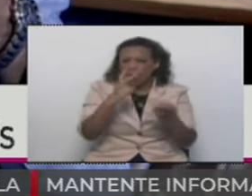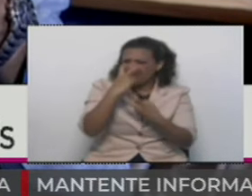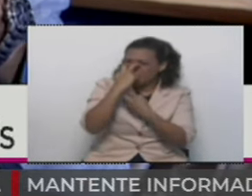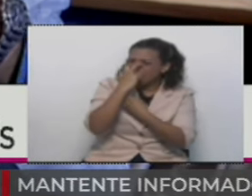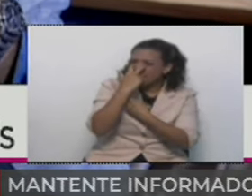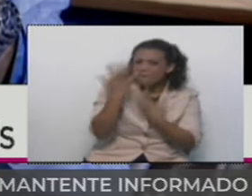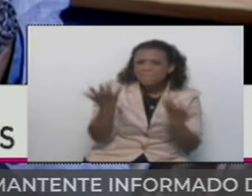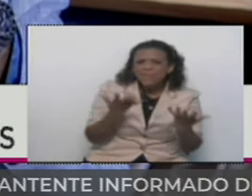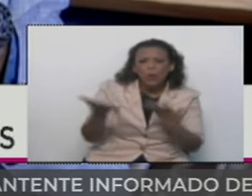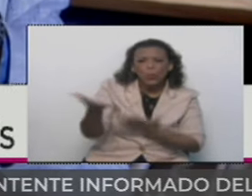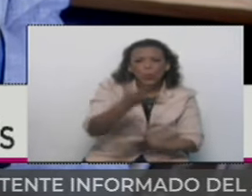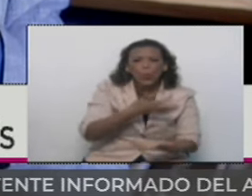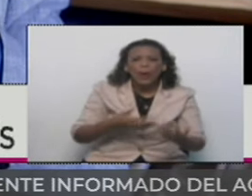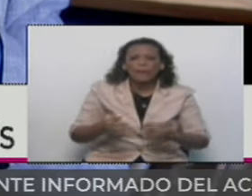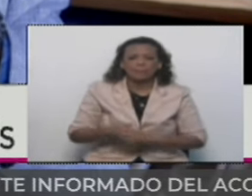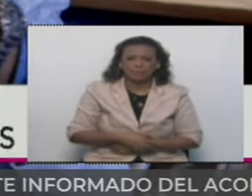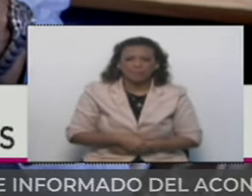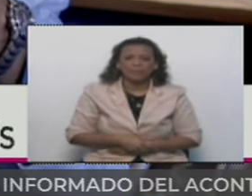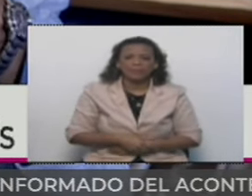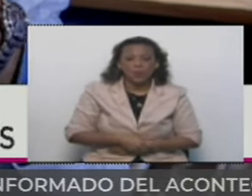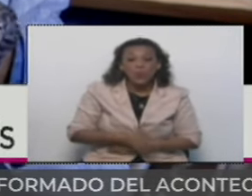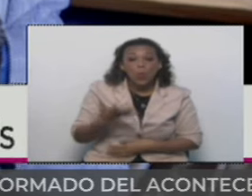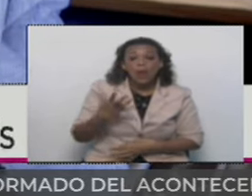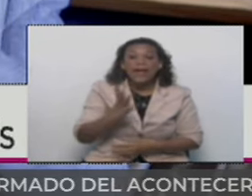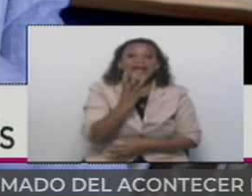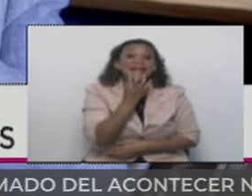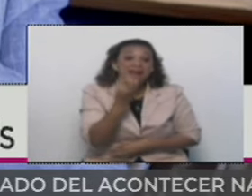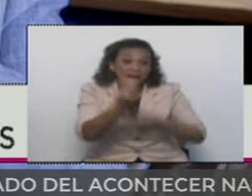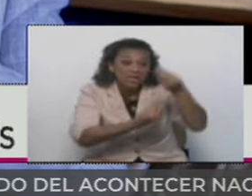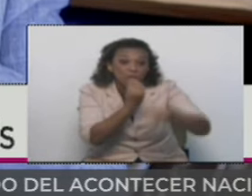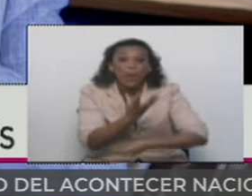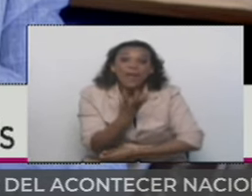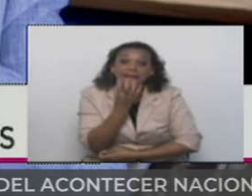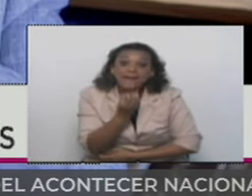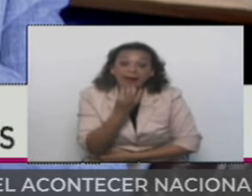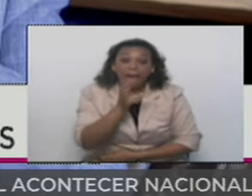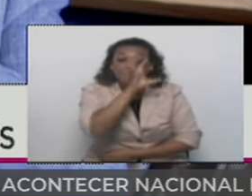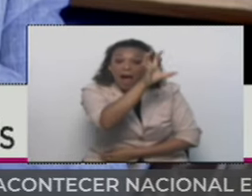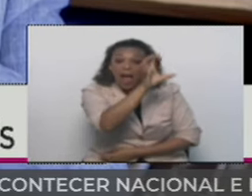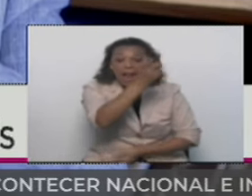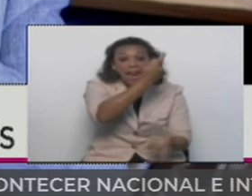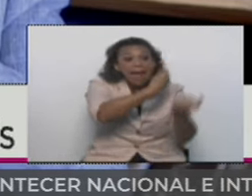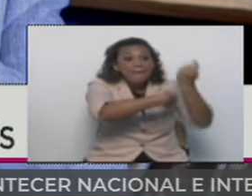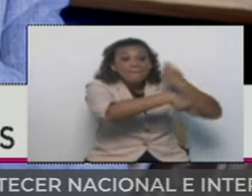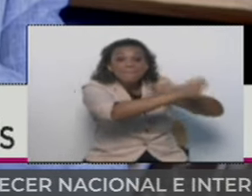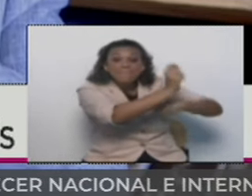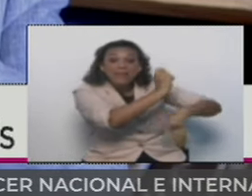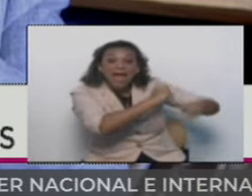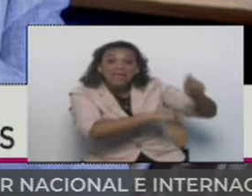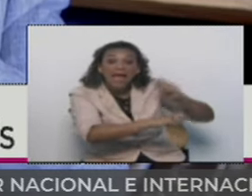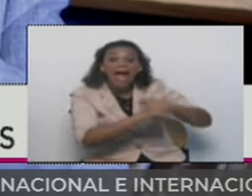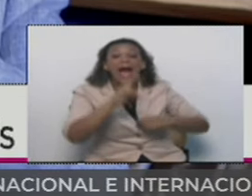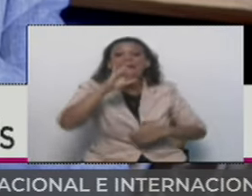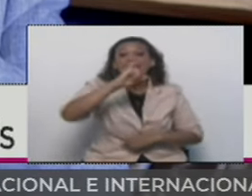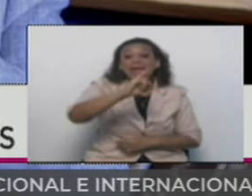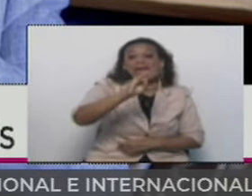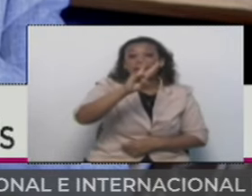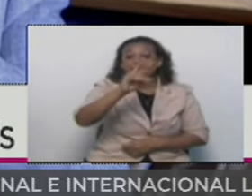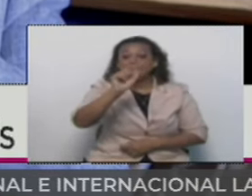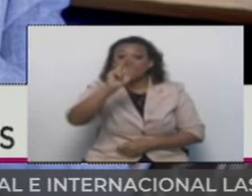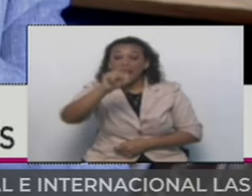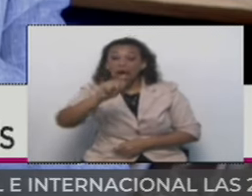Pegasus, hecho por Israel y que le vendió a Iván Duque cuando era